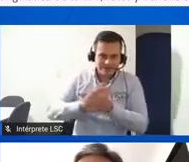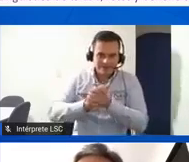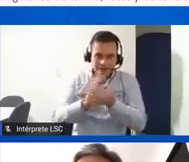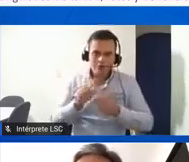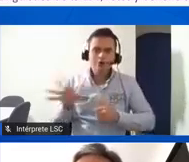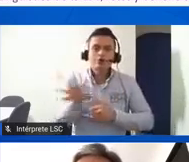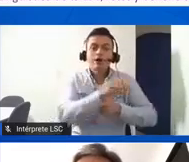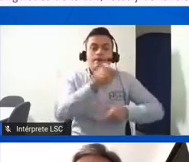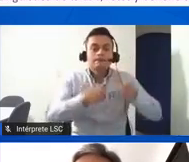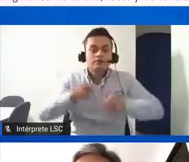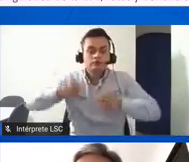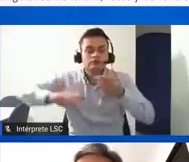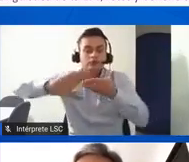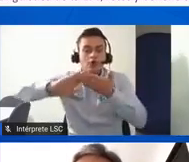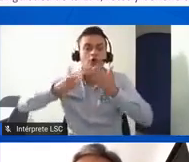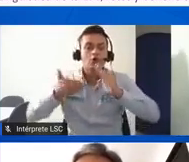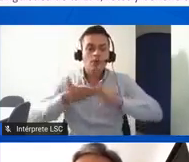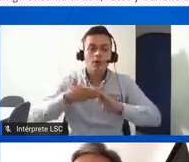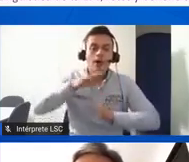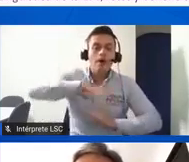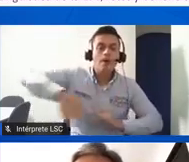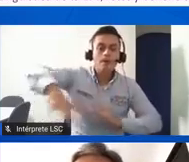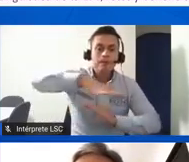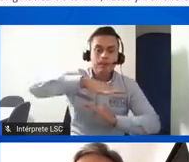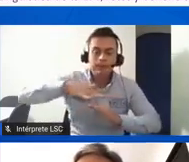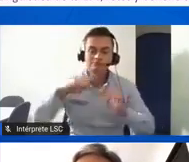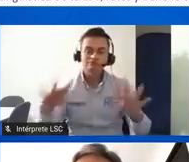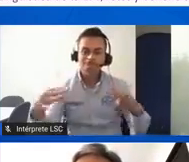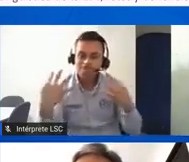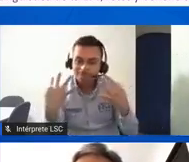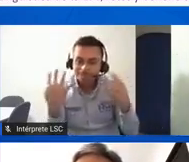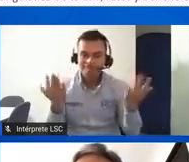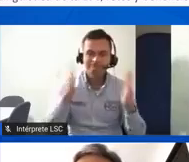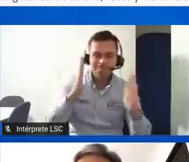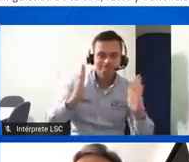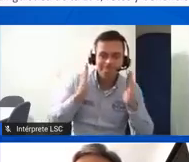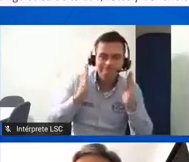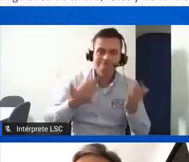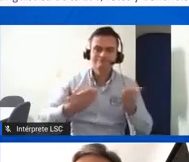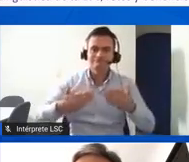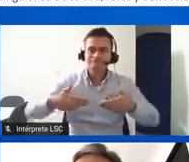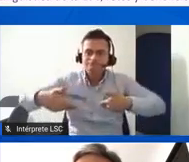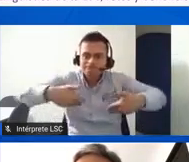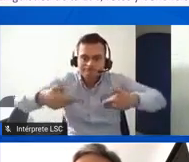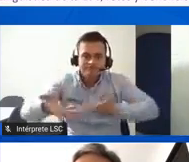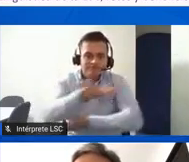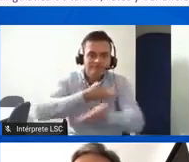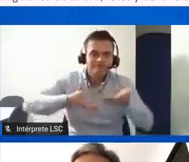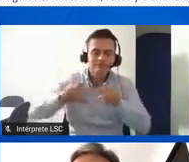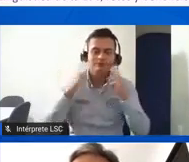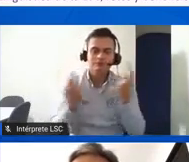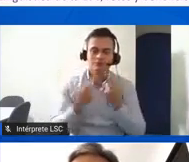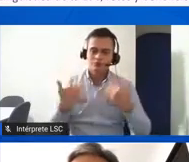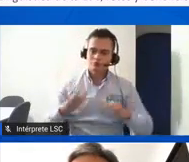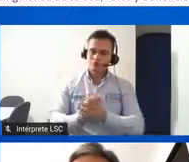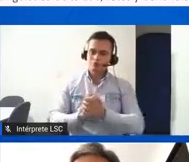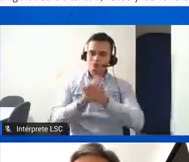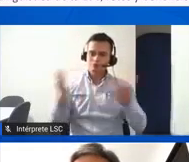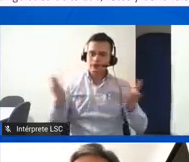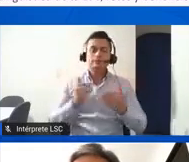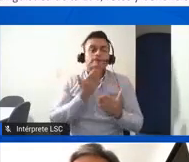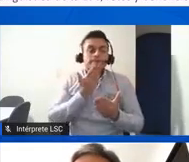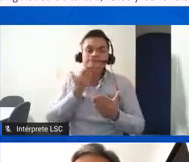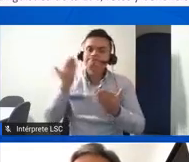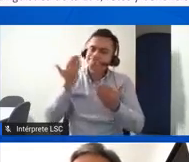la comunidad que nos está escuchando, nos está viendo, nos está participando en esta reunión. Muchas